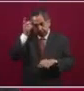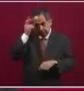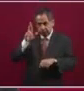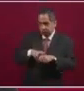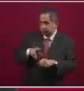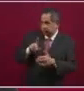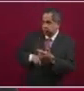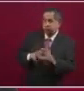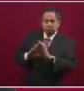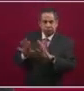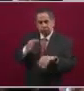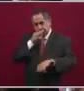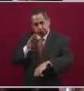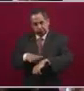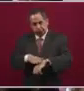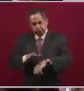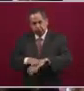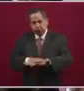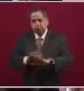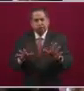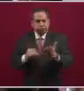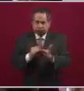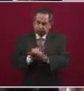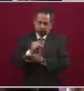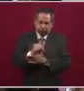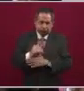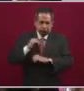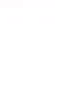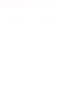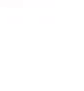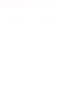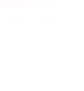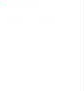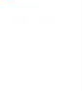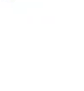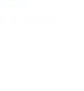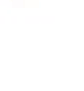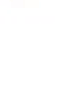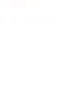ya tomó cartas en el asunto